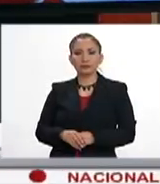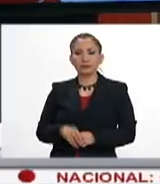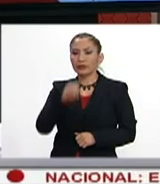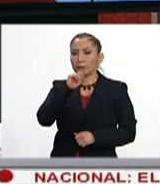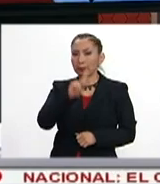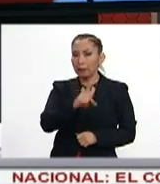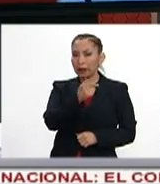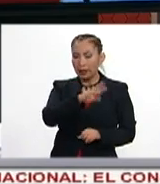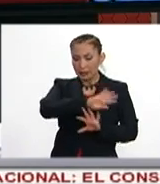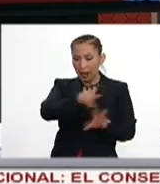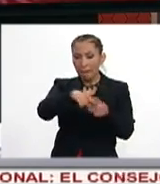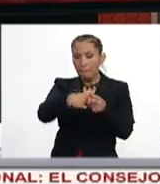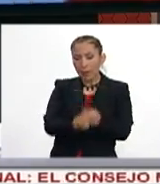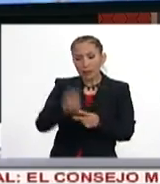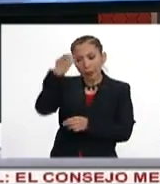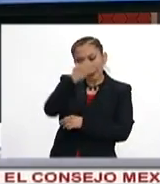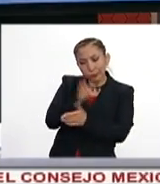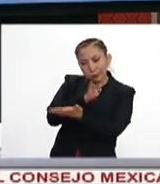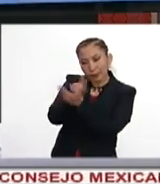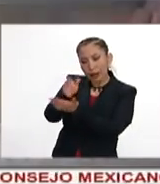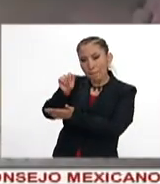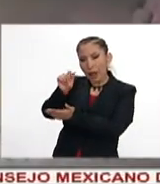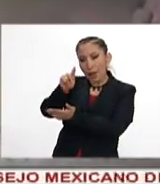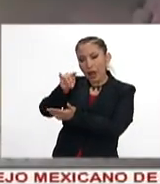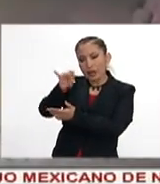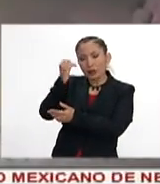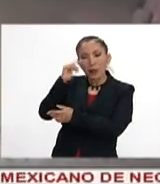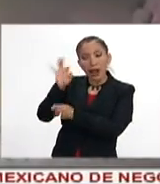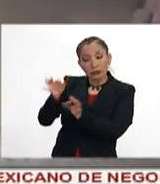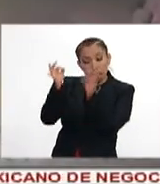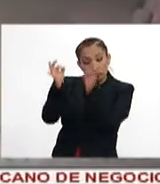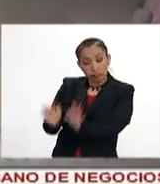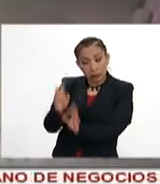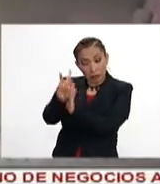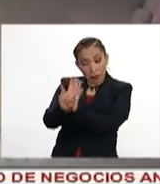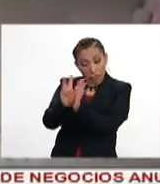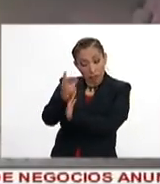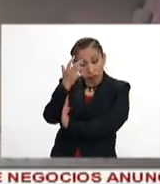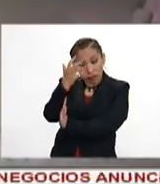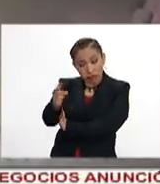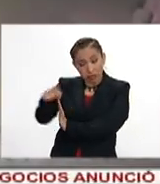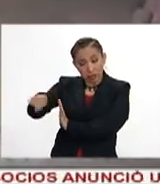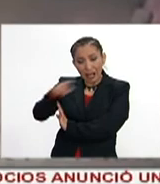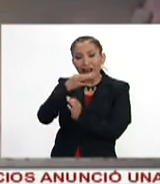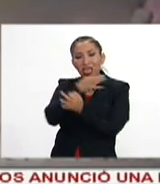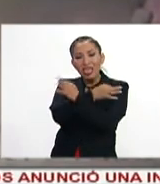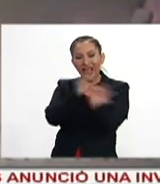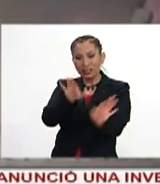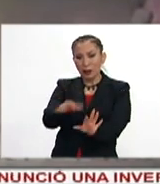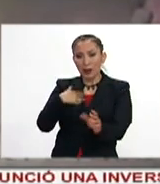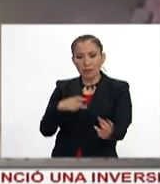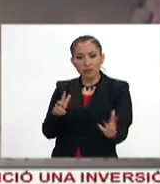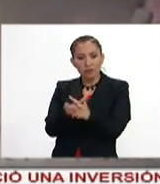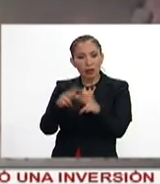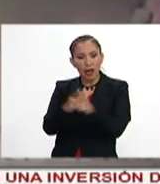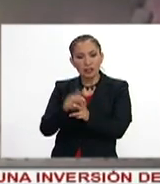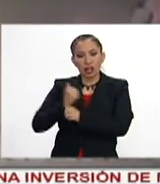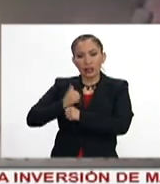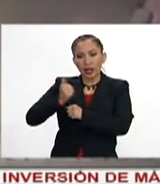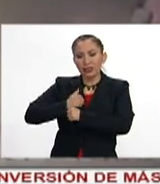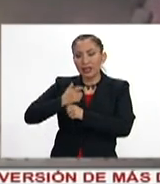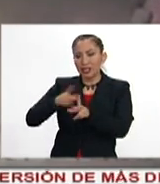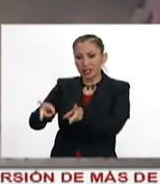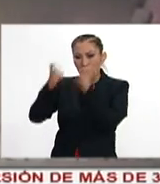También la PGR inició ya los peritajes ahí en Palmarito para determinar la autenticidad de los videos difundidos sobre el enfrentamiento entre soldados